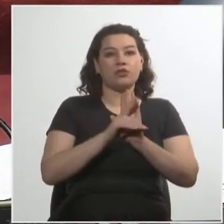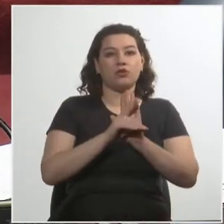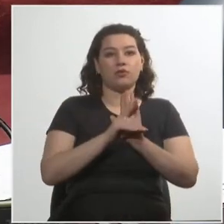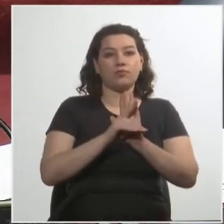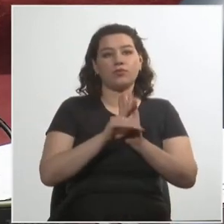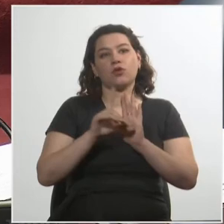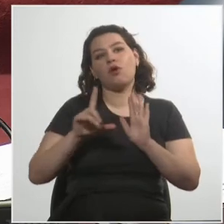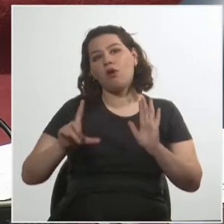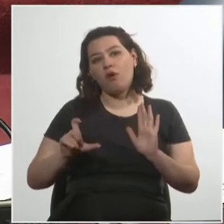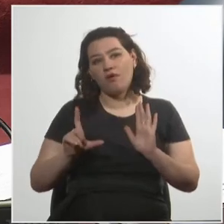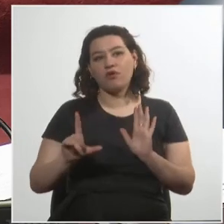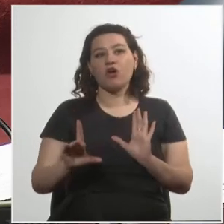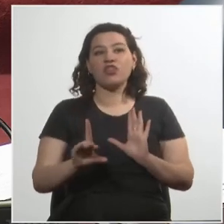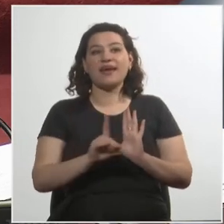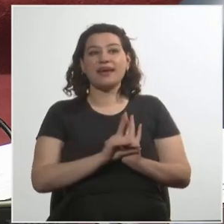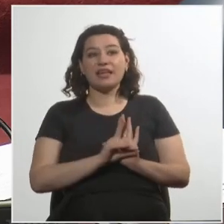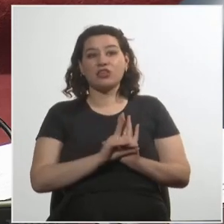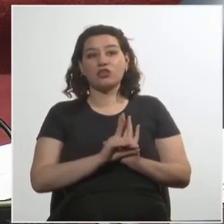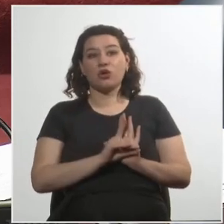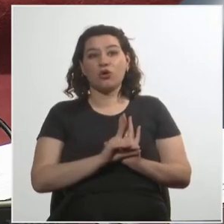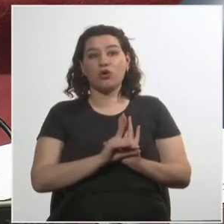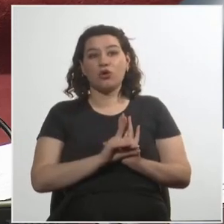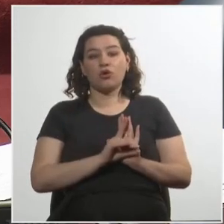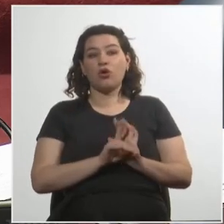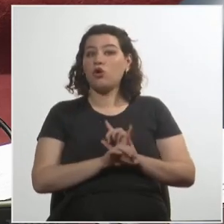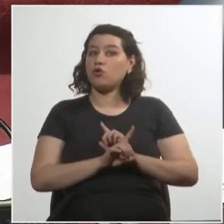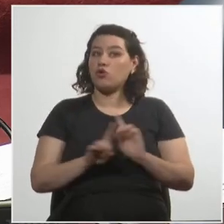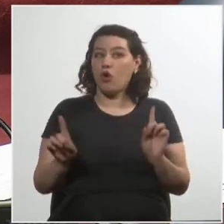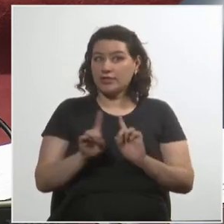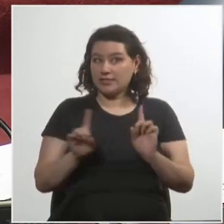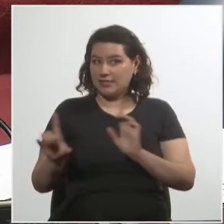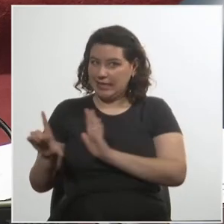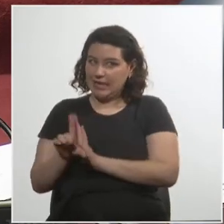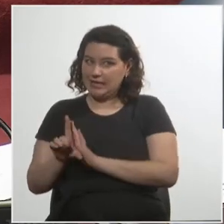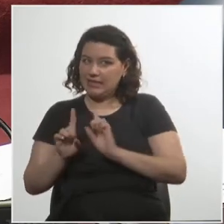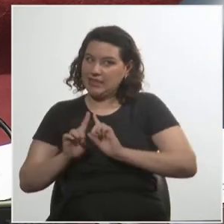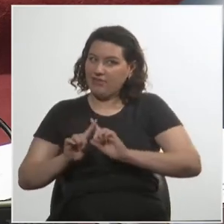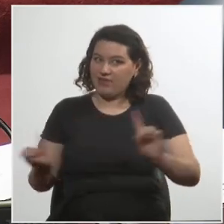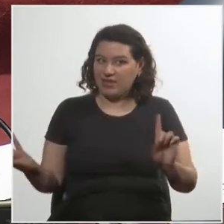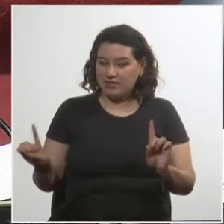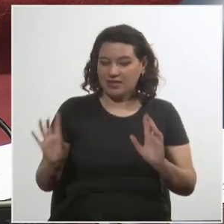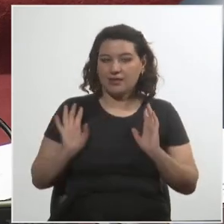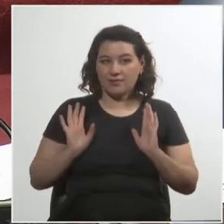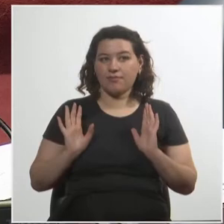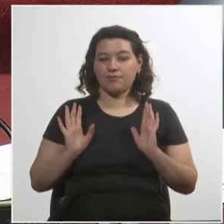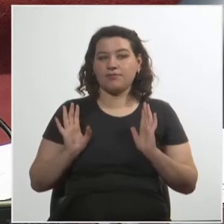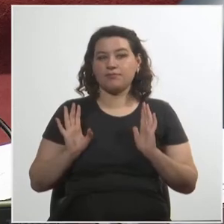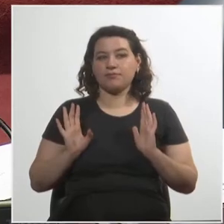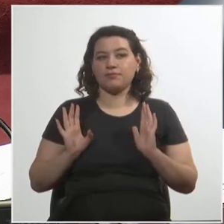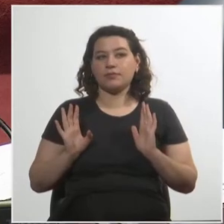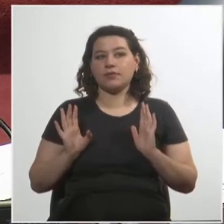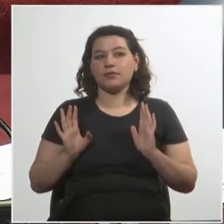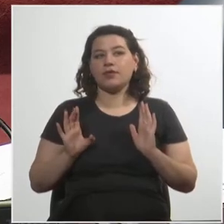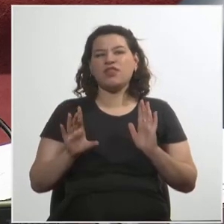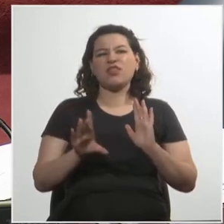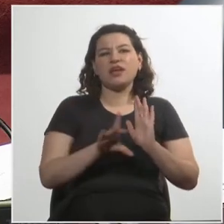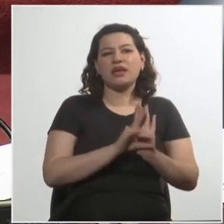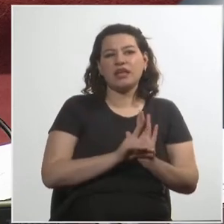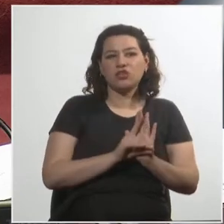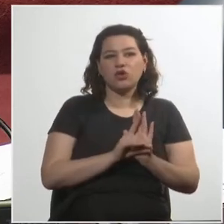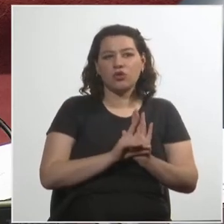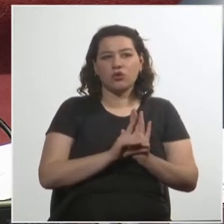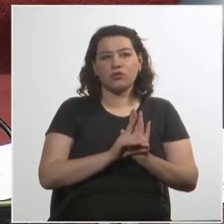Por supuesto que por ser un decreto y no ser una ley no tuvo iniciativa y ese